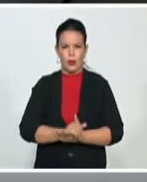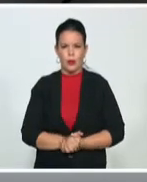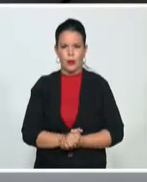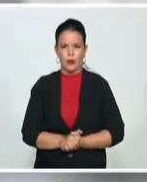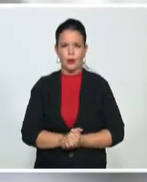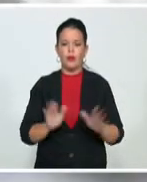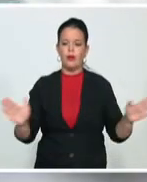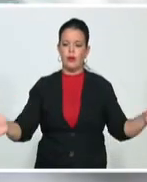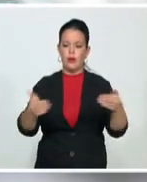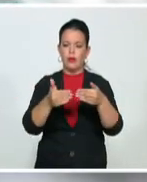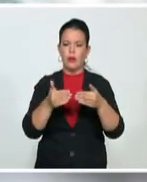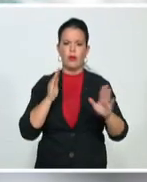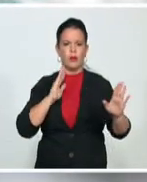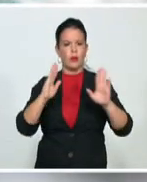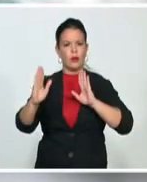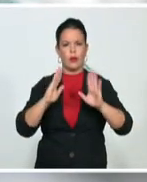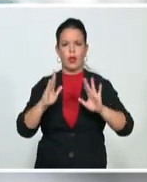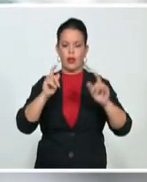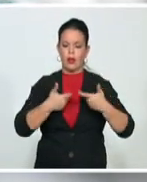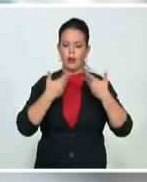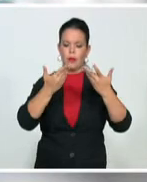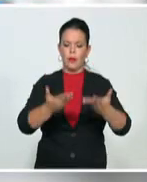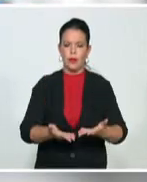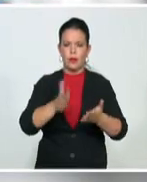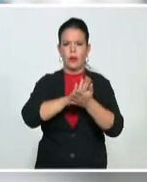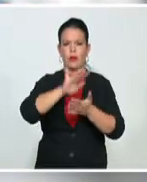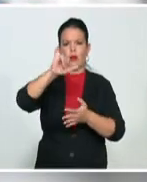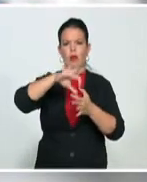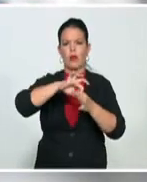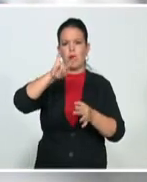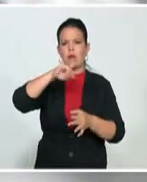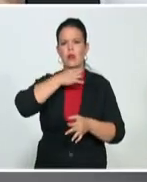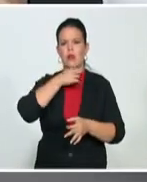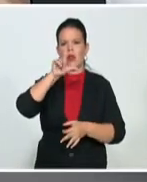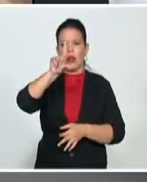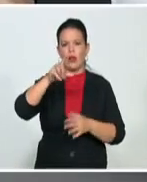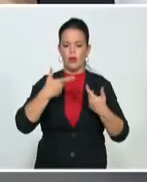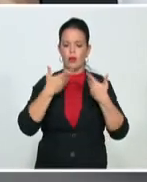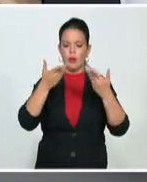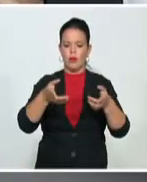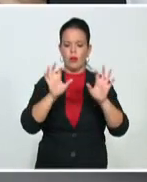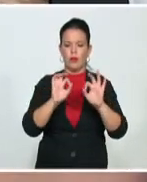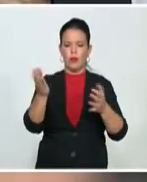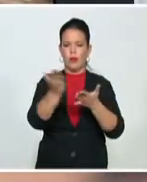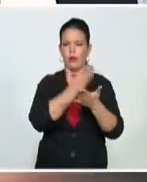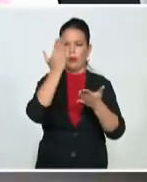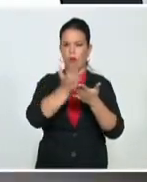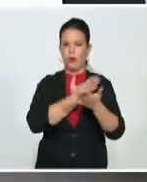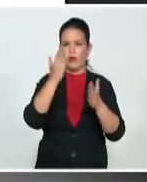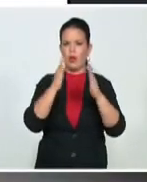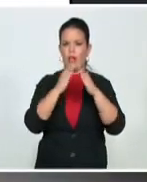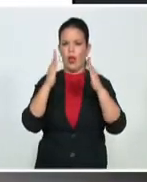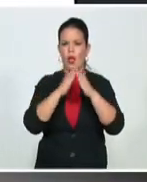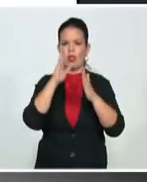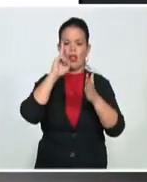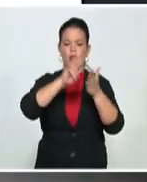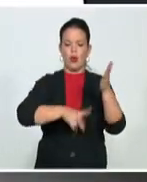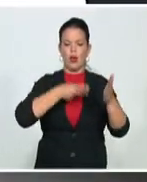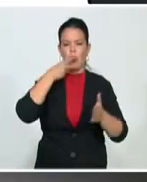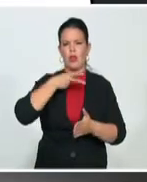de la jornada estuvo dedicado a Miguel Barnett con una emisión de América en la Casa de lectura de poesía. Gabriela Sánchez,